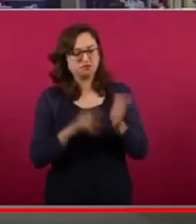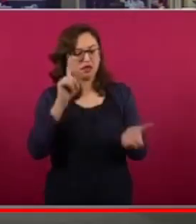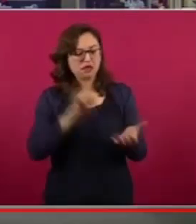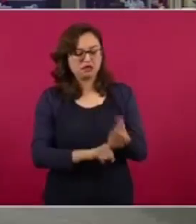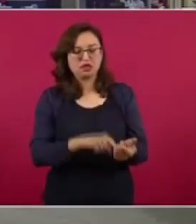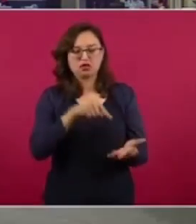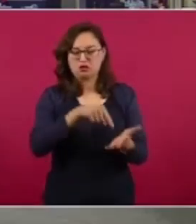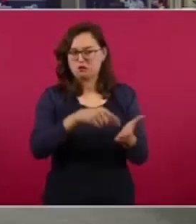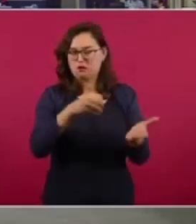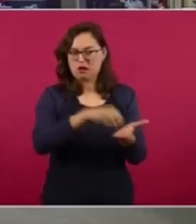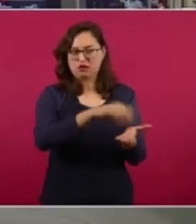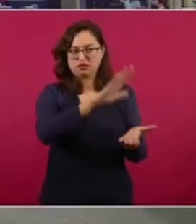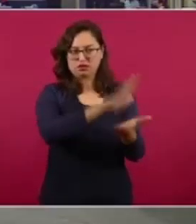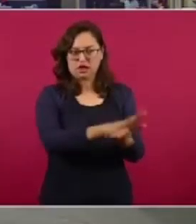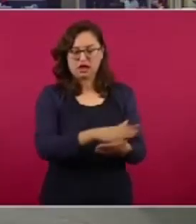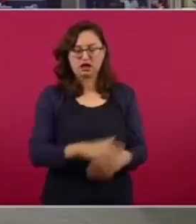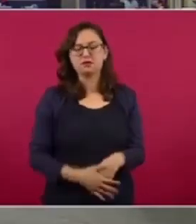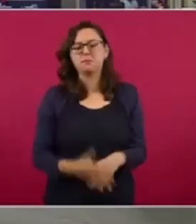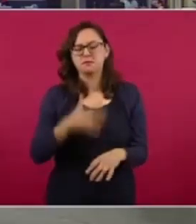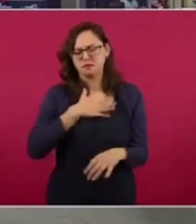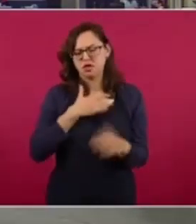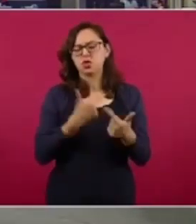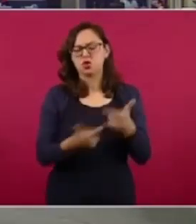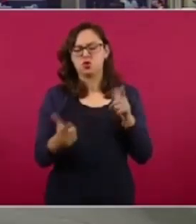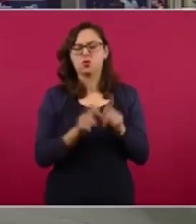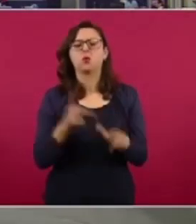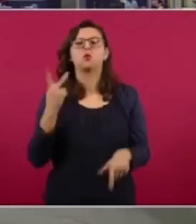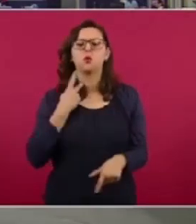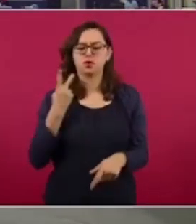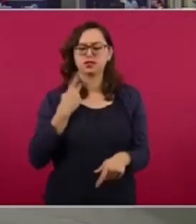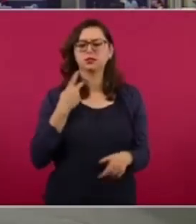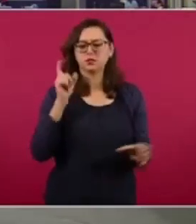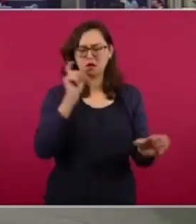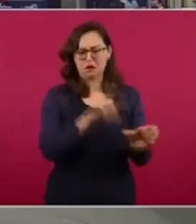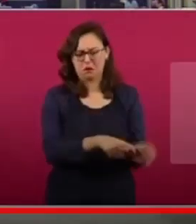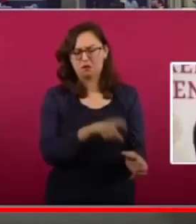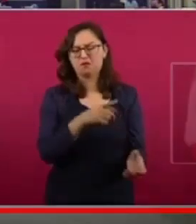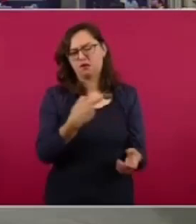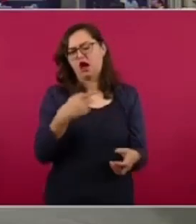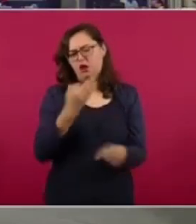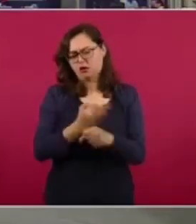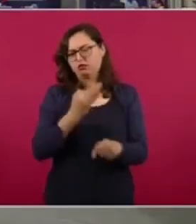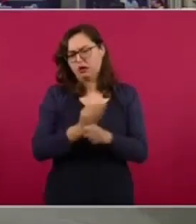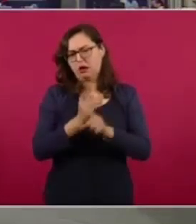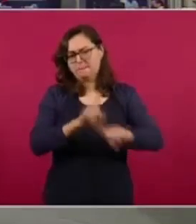aunque ahora tengo licencia. Pero está en los estatutos.